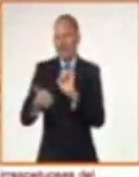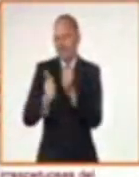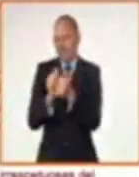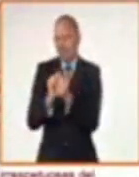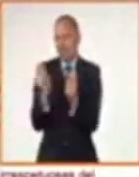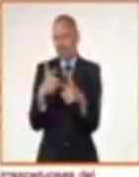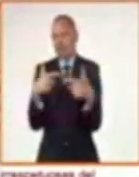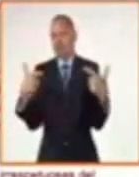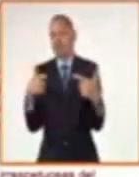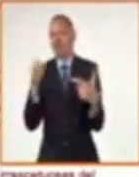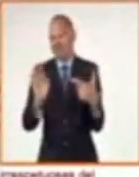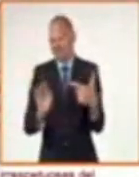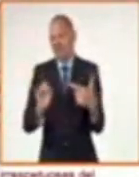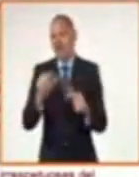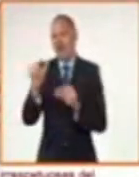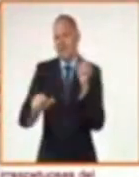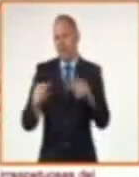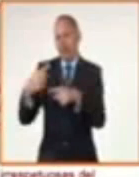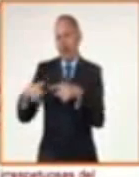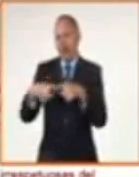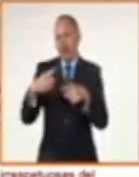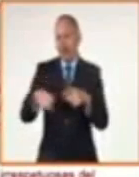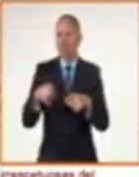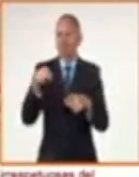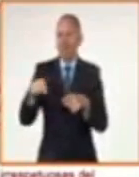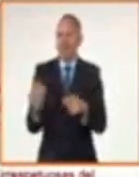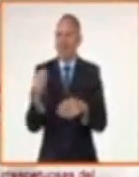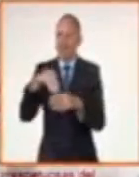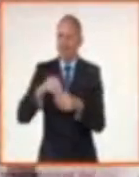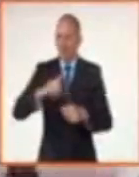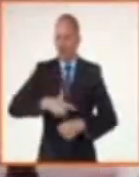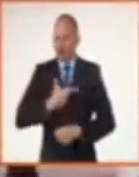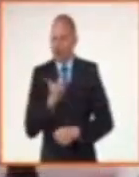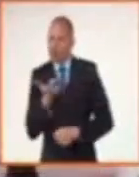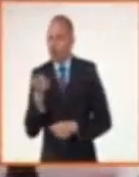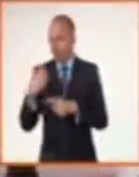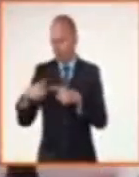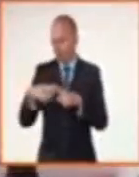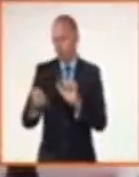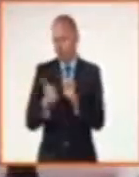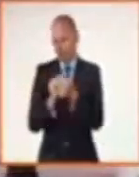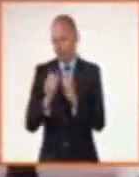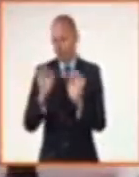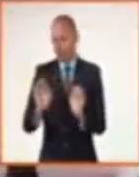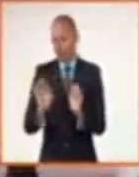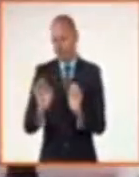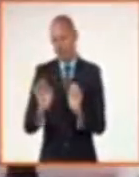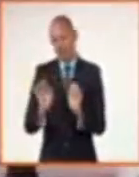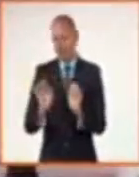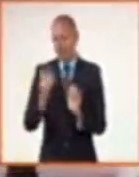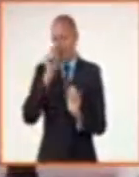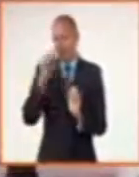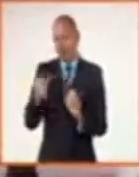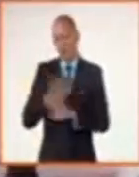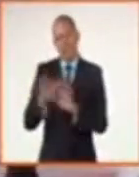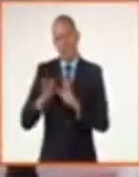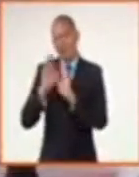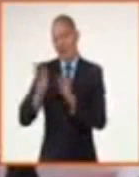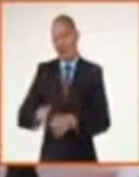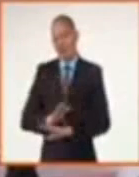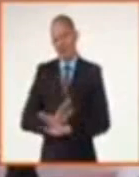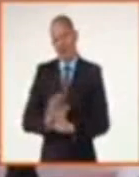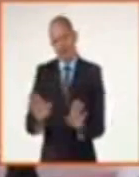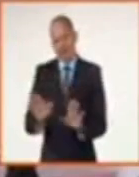y otras personalidades del mundo de la cultura y del mundo del deporte. Gianni Minà ha desaparecido